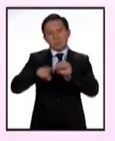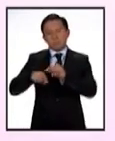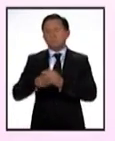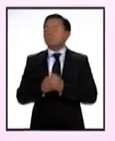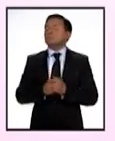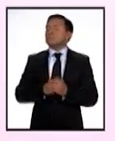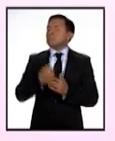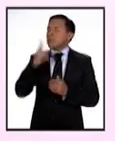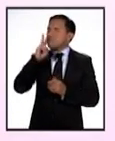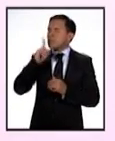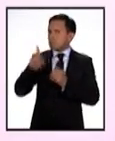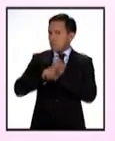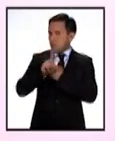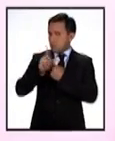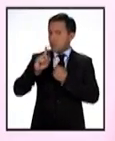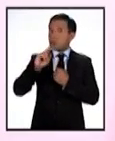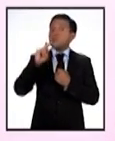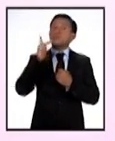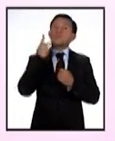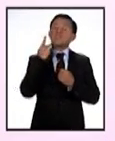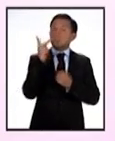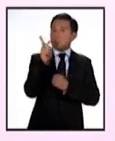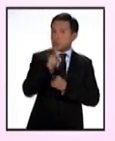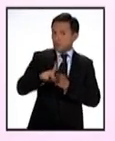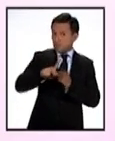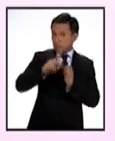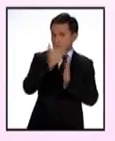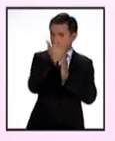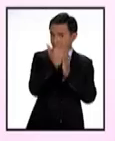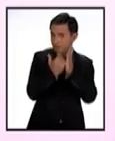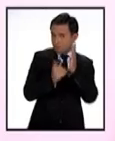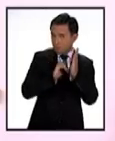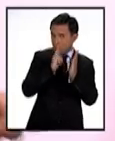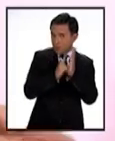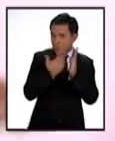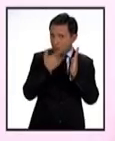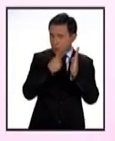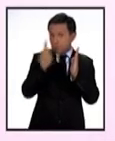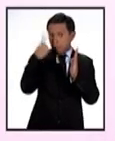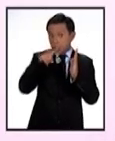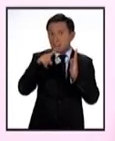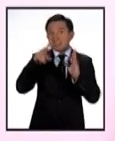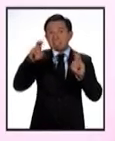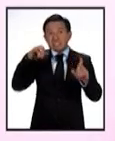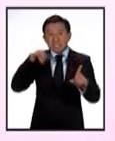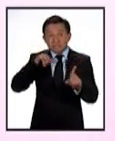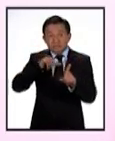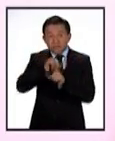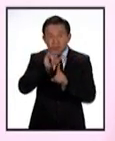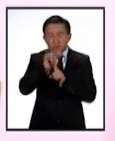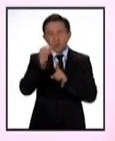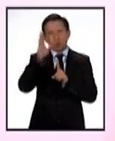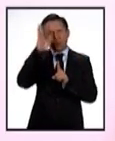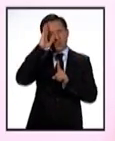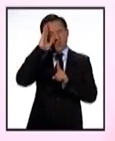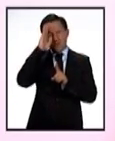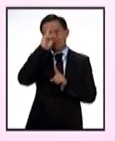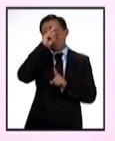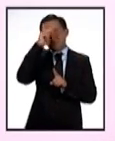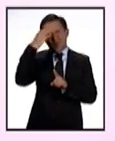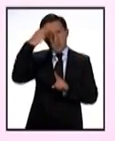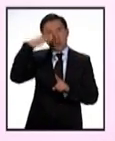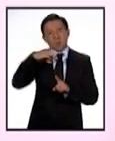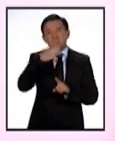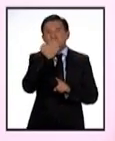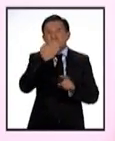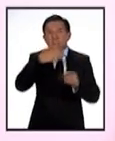en torno a esta terrible realidad del bullying, que, como decíamos, es un acto extremo de discriminación en el ámbito